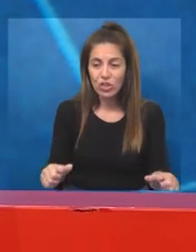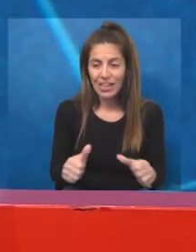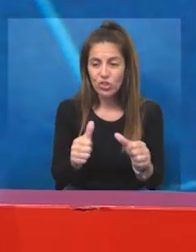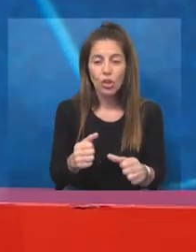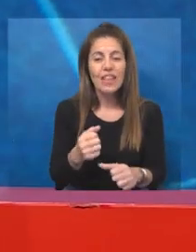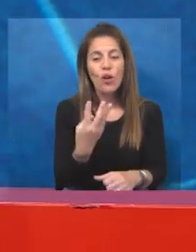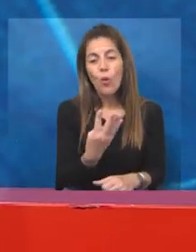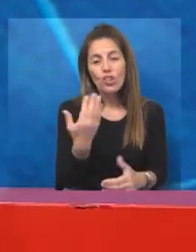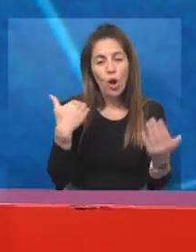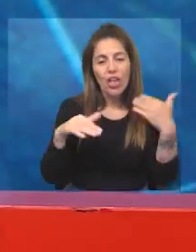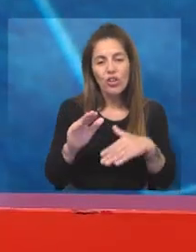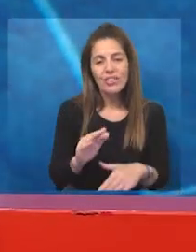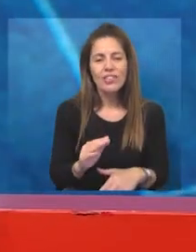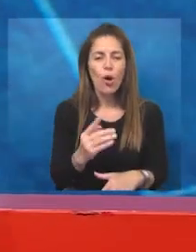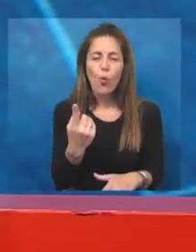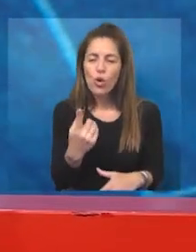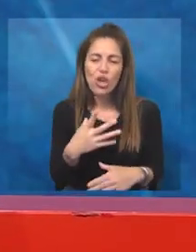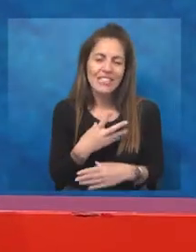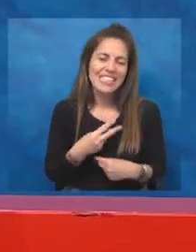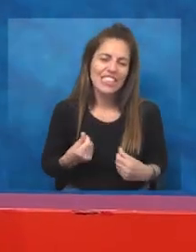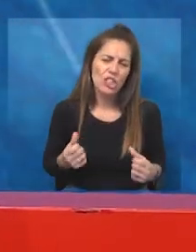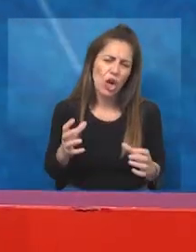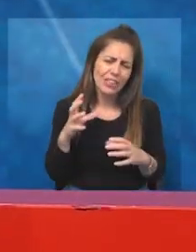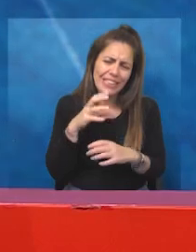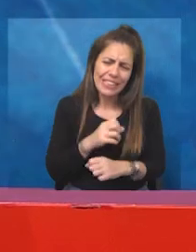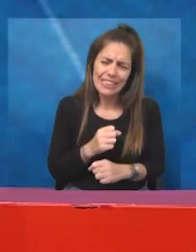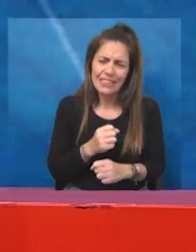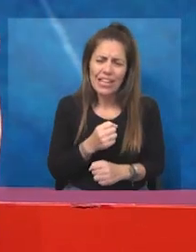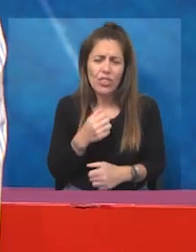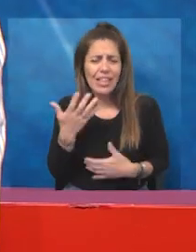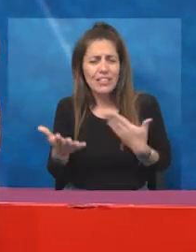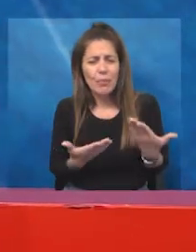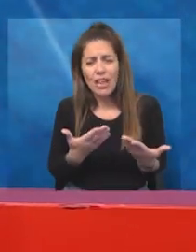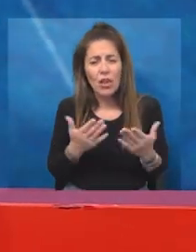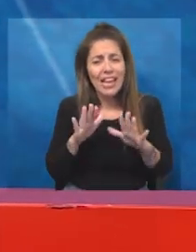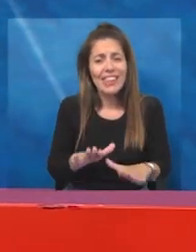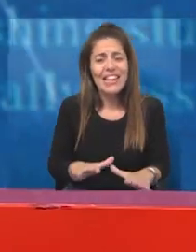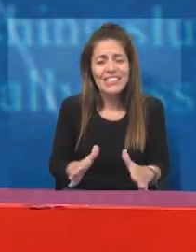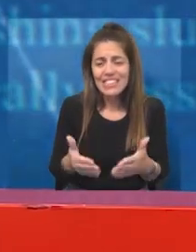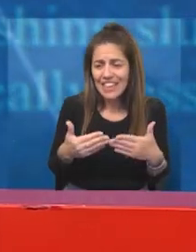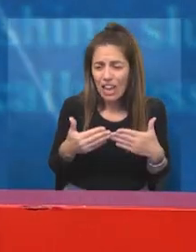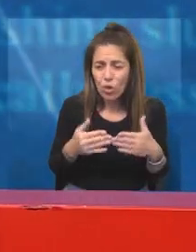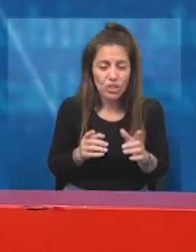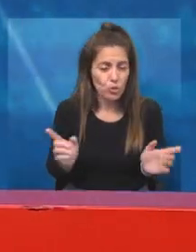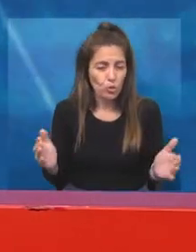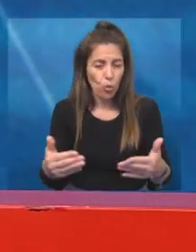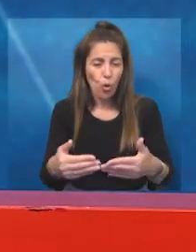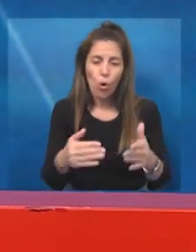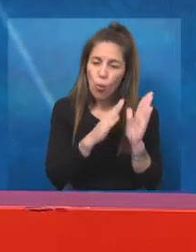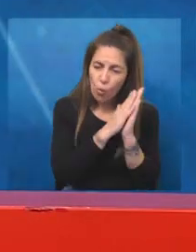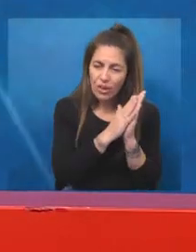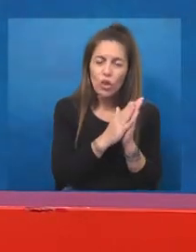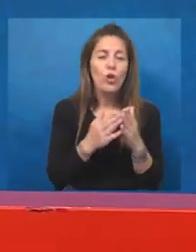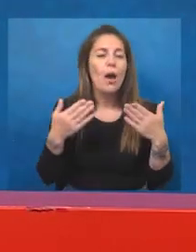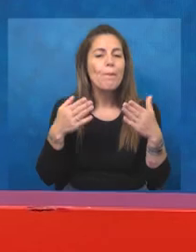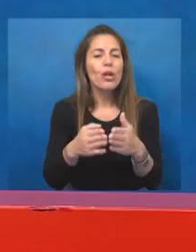adolescentes y jóvenes se sintió tan triste o desesperado al punto de quedarse encerrado en en su cuarto en una pregunta específica que